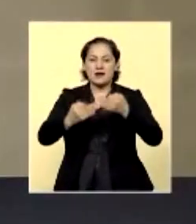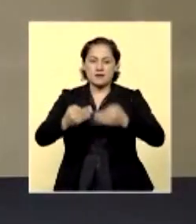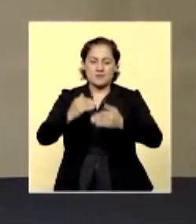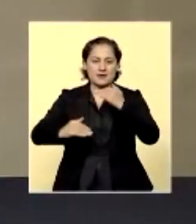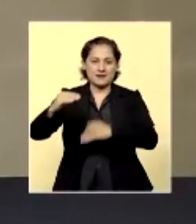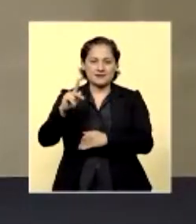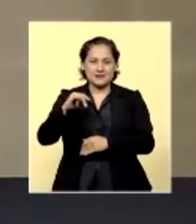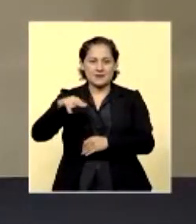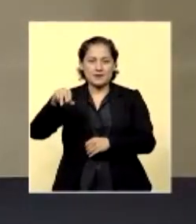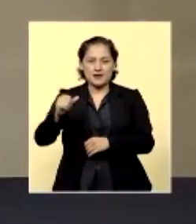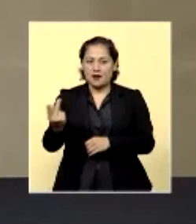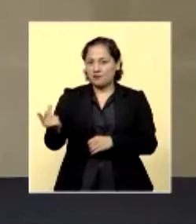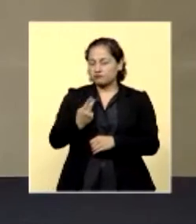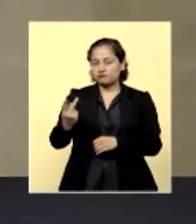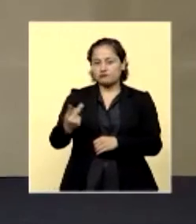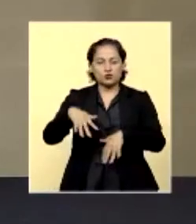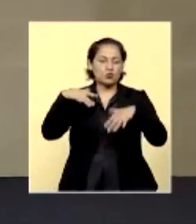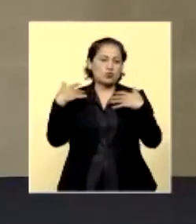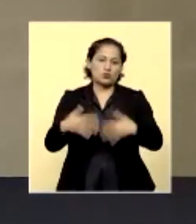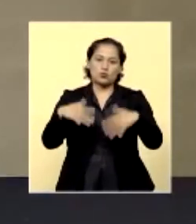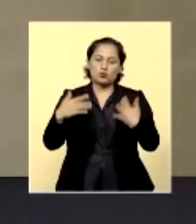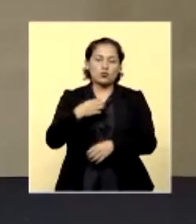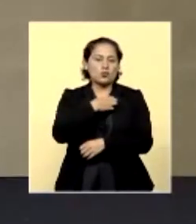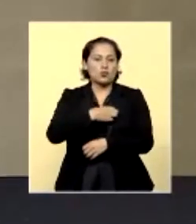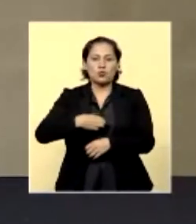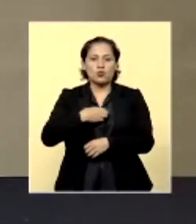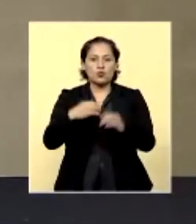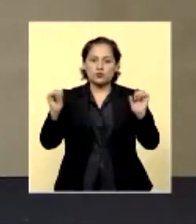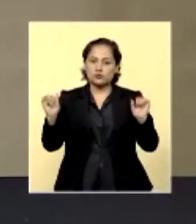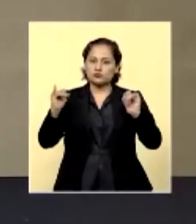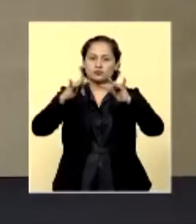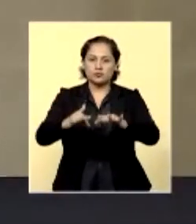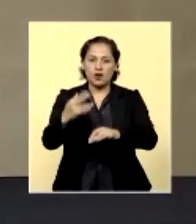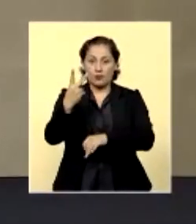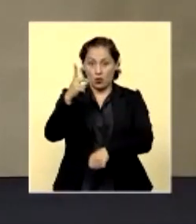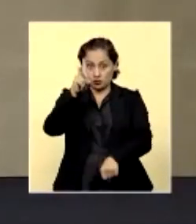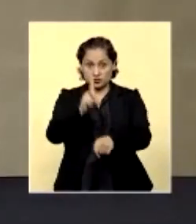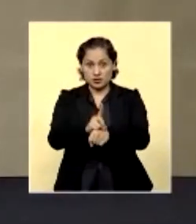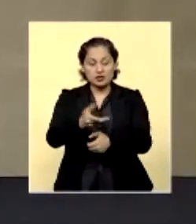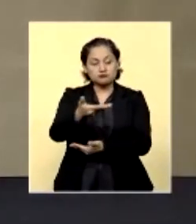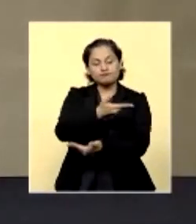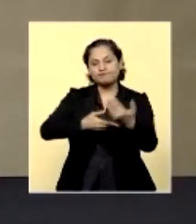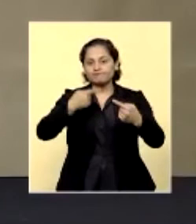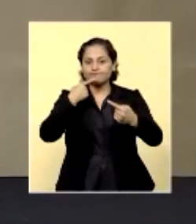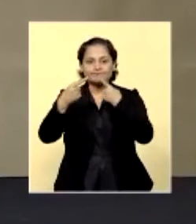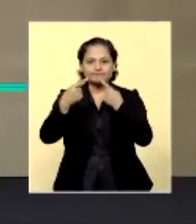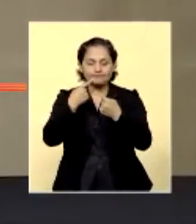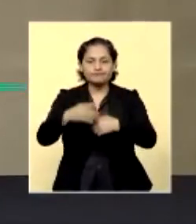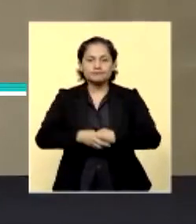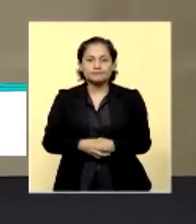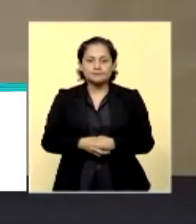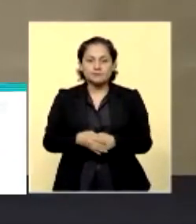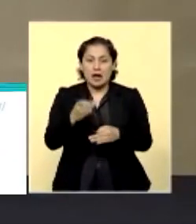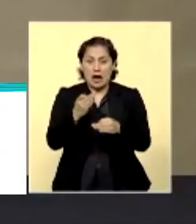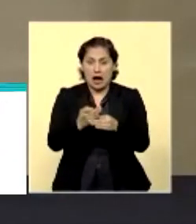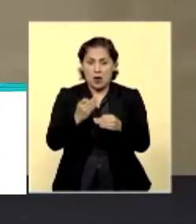honor albergar este evento y presenciar el diálogo que tuvo lugar estos dos días. Resumir en unos cuantos